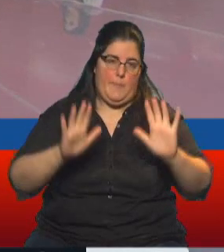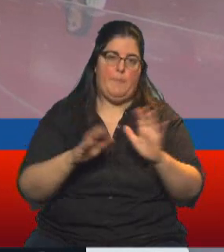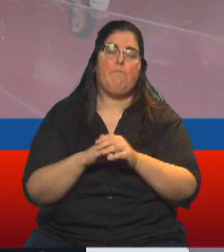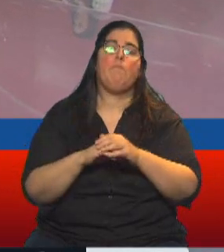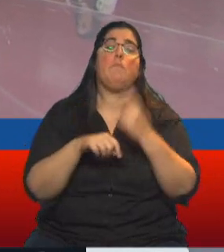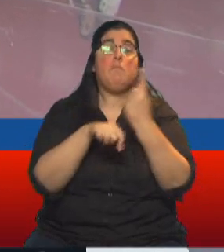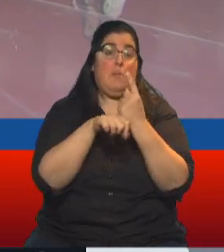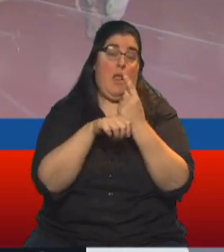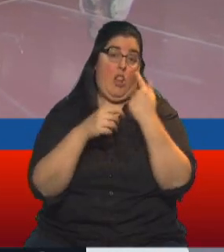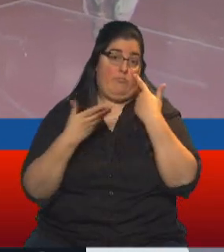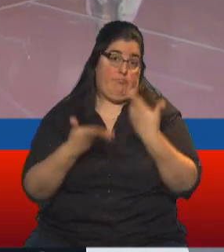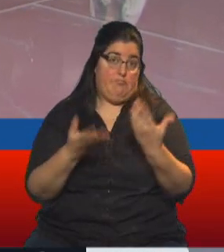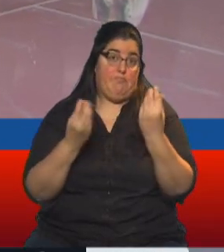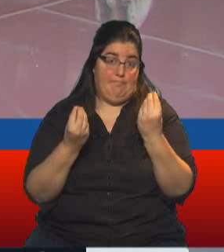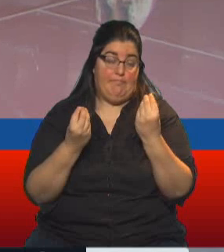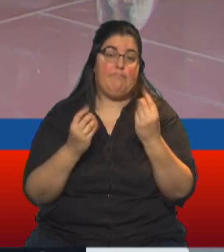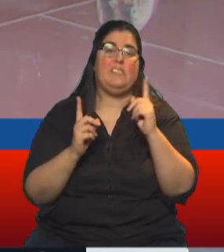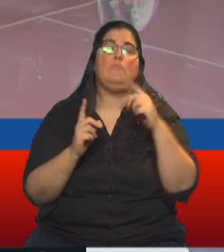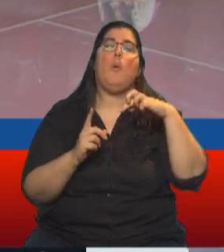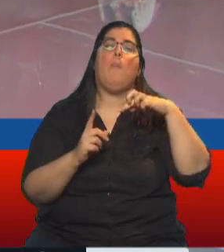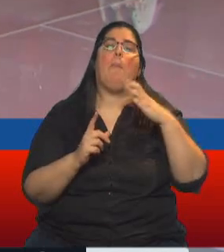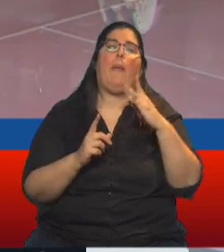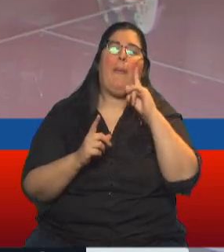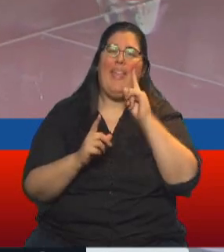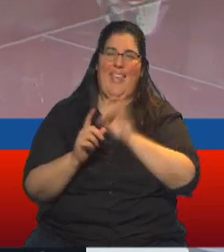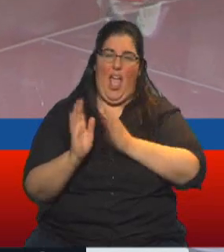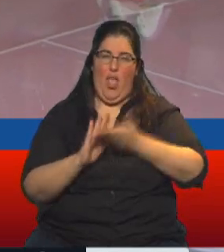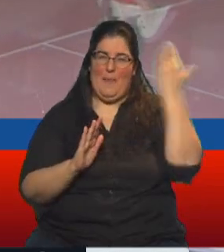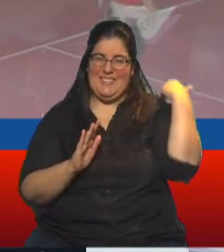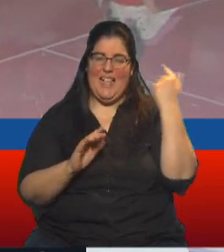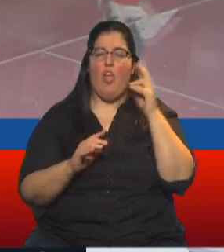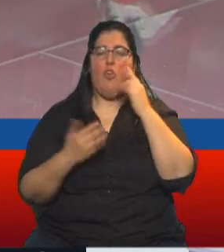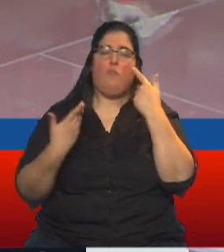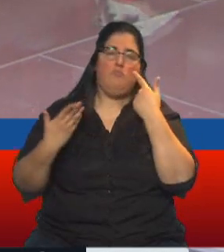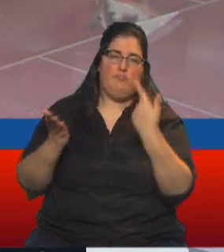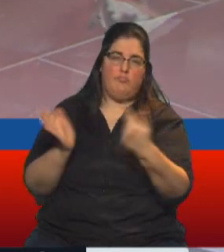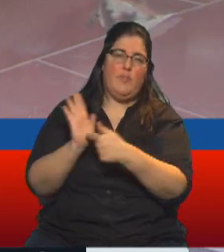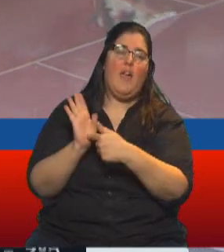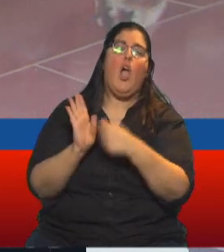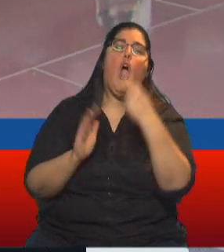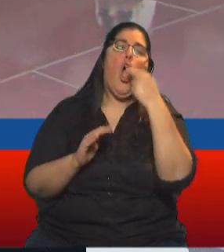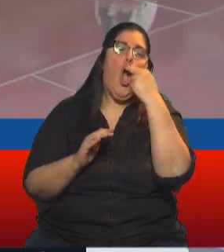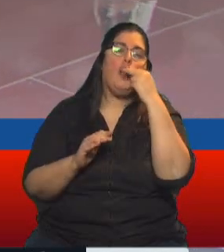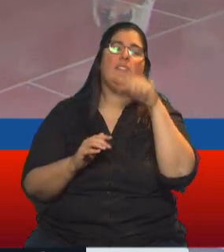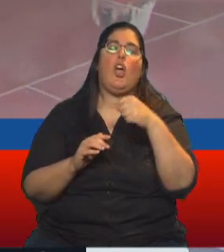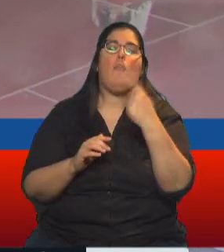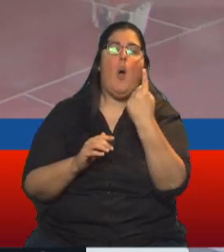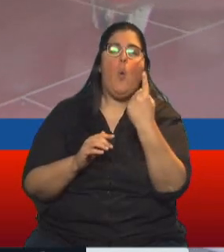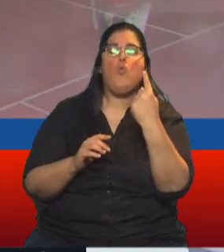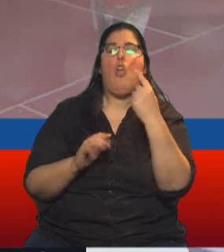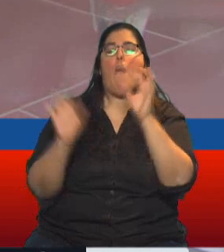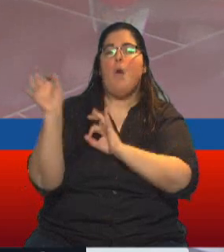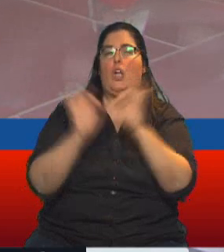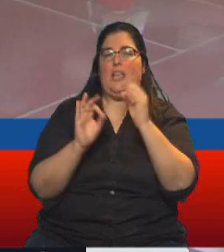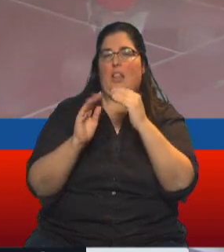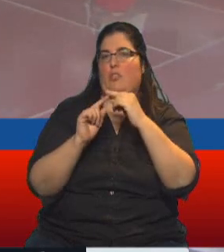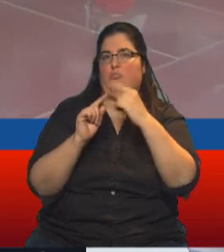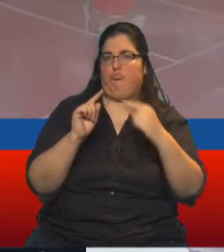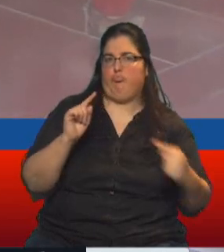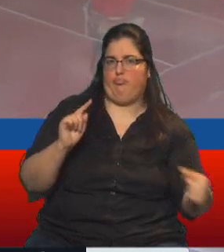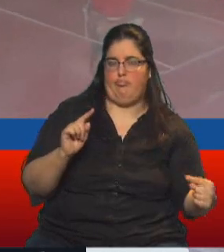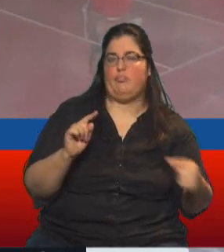los cálculos para el PBI del año pasado indican que hubo una caída del 11,1%. Como le decíamos en el informe, la más alta de los